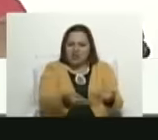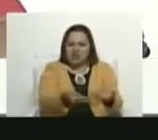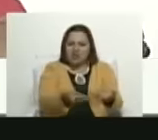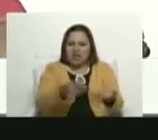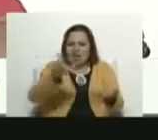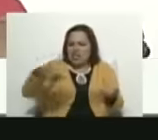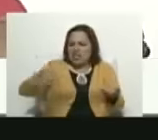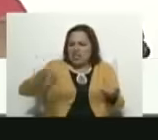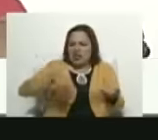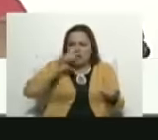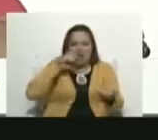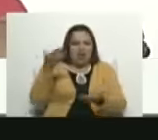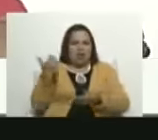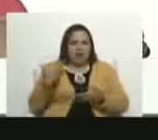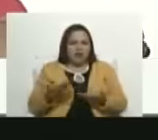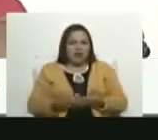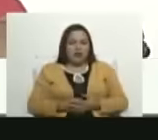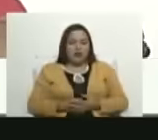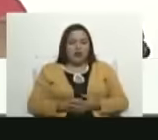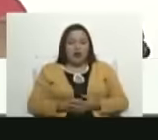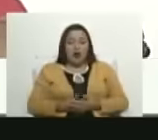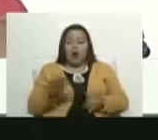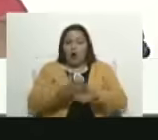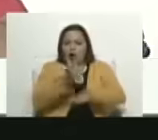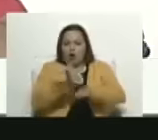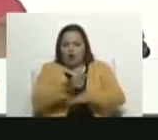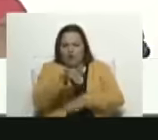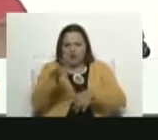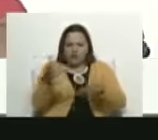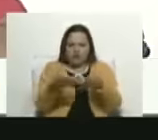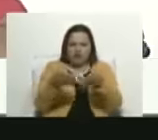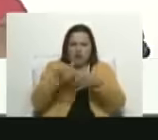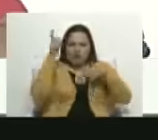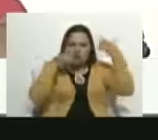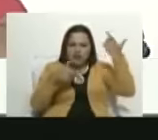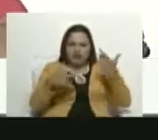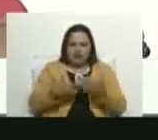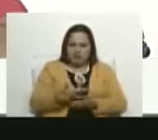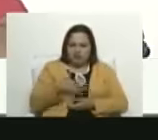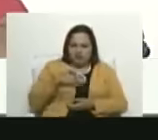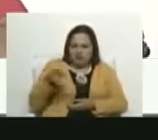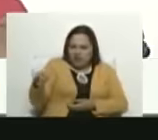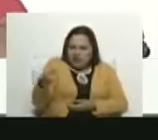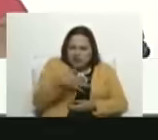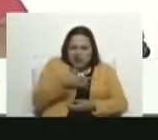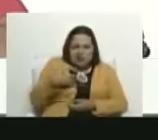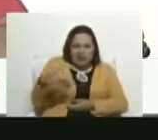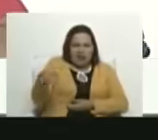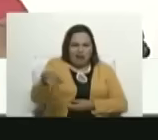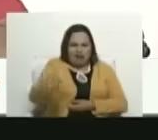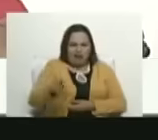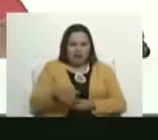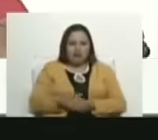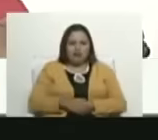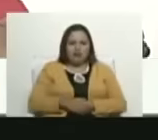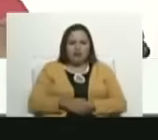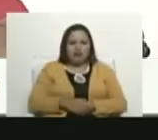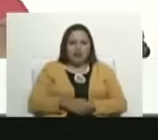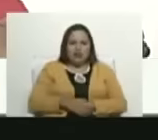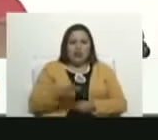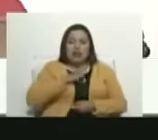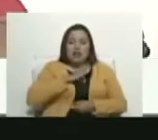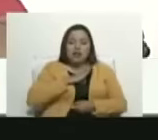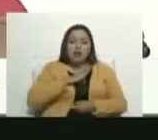el Esequibo por culpa de los chavistas, por culpa de los chavistas. Quisieran ellos haber tenido la